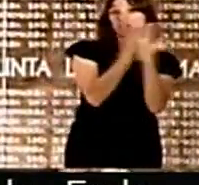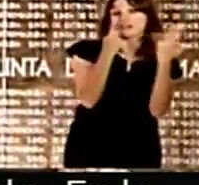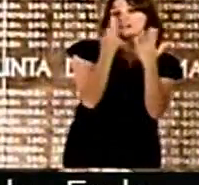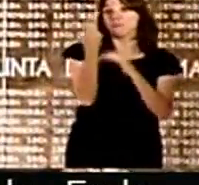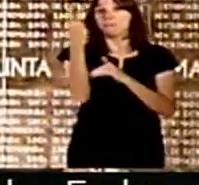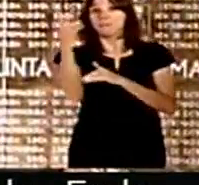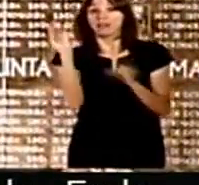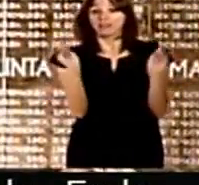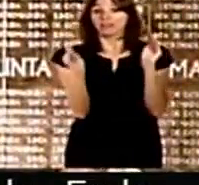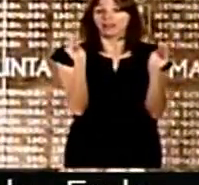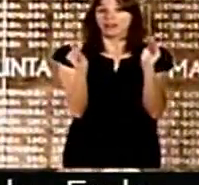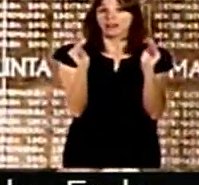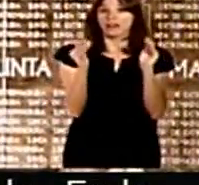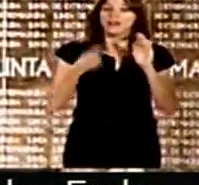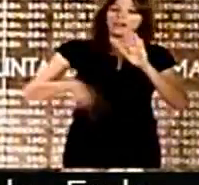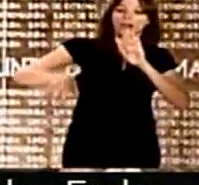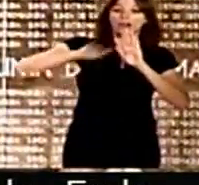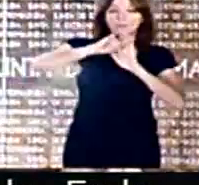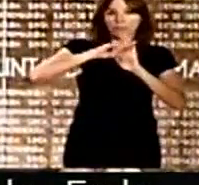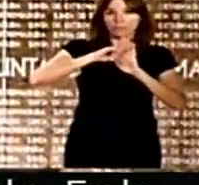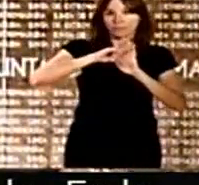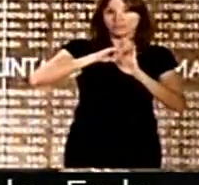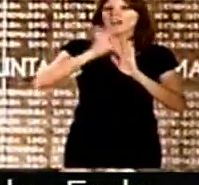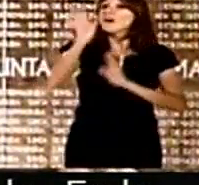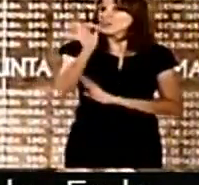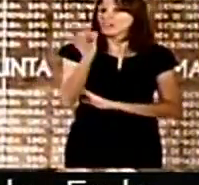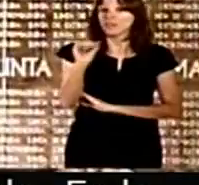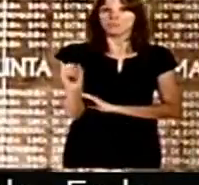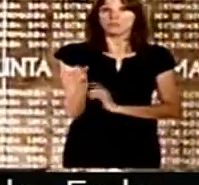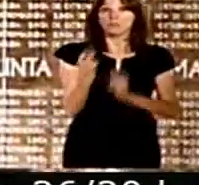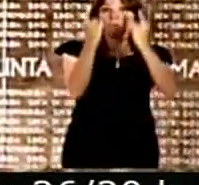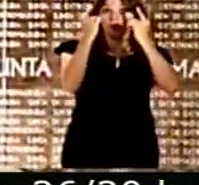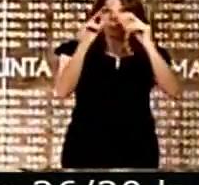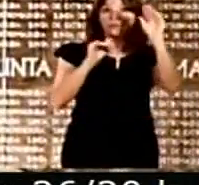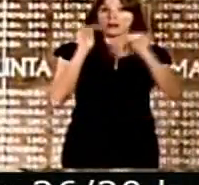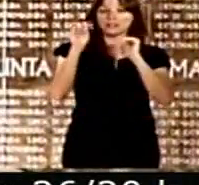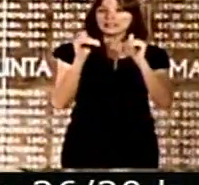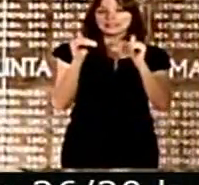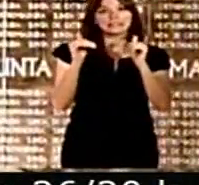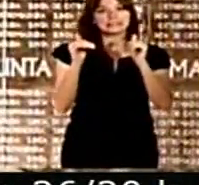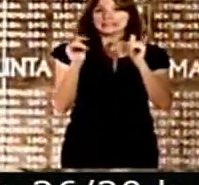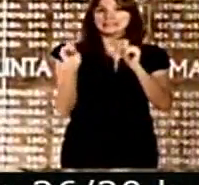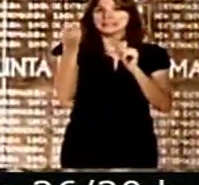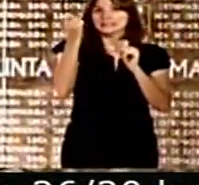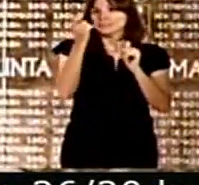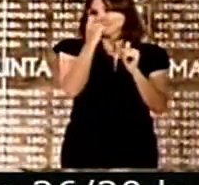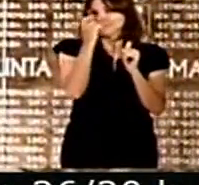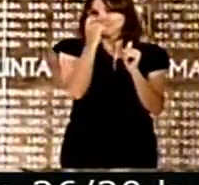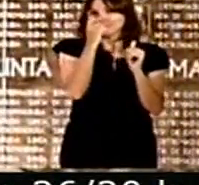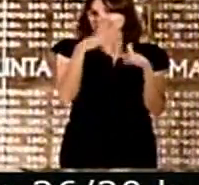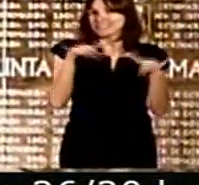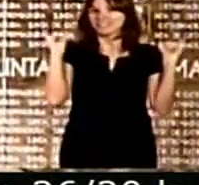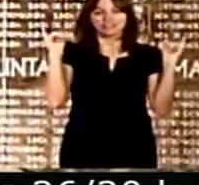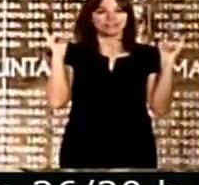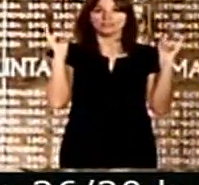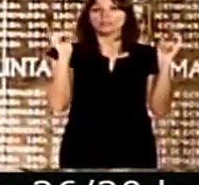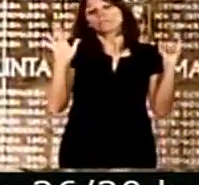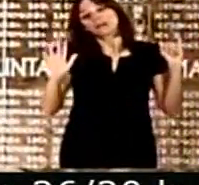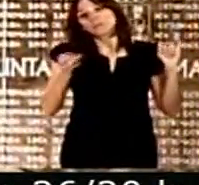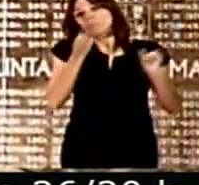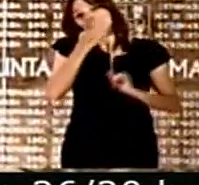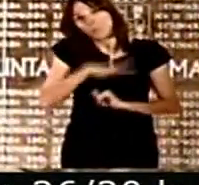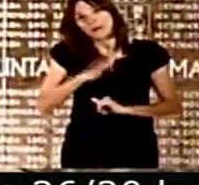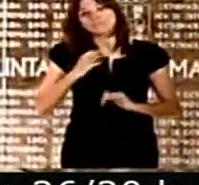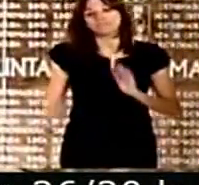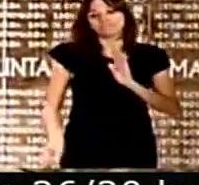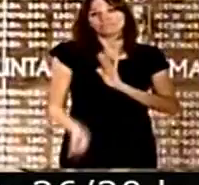con los agentes sociales y económicos, y es verdad que la primera convocatoria no ha tenido mucho éxito, por no decir ninguno. No obstante, hacemos esta segunda